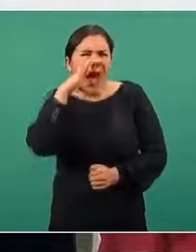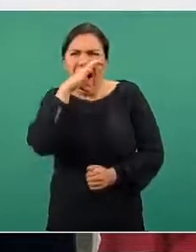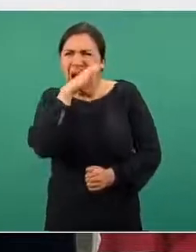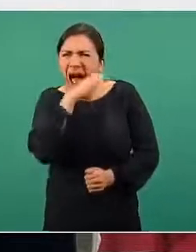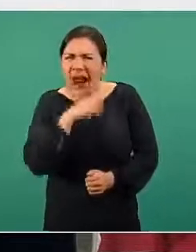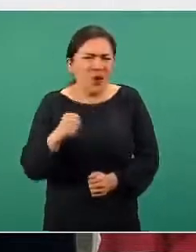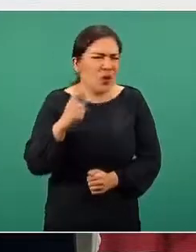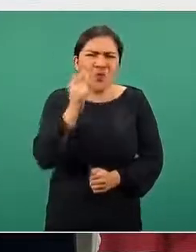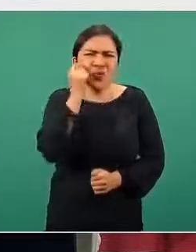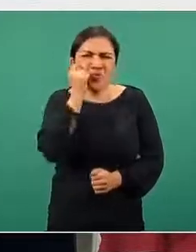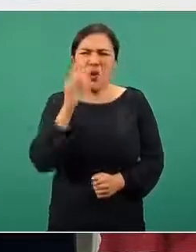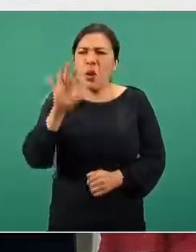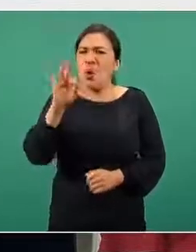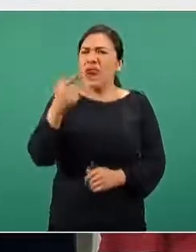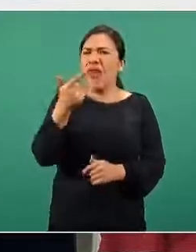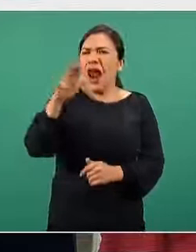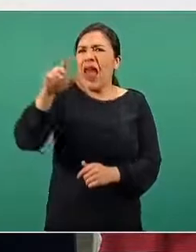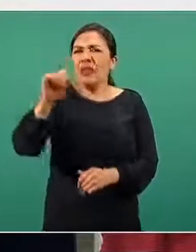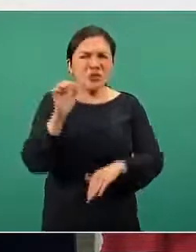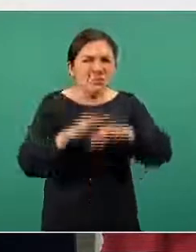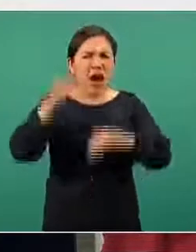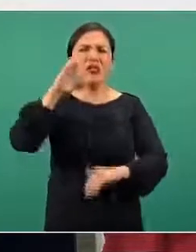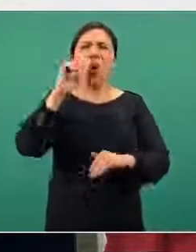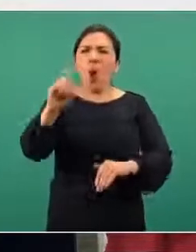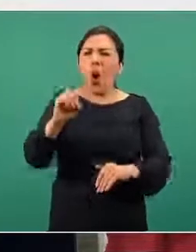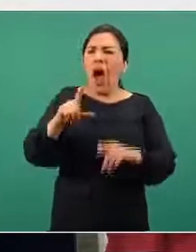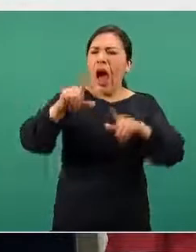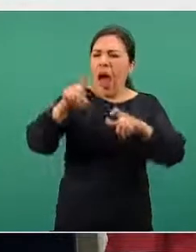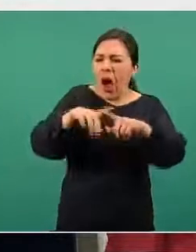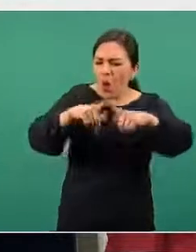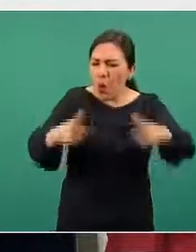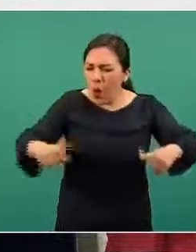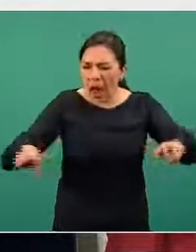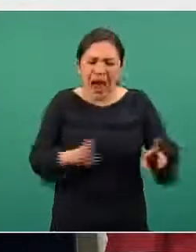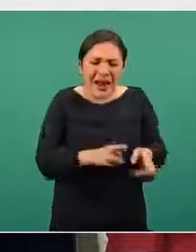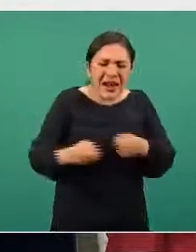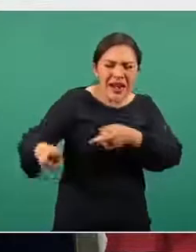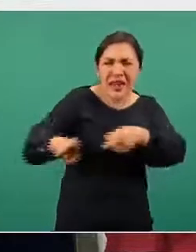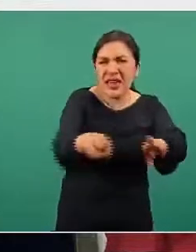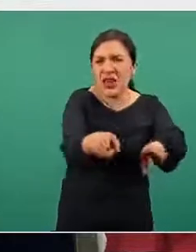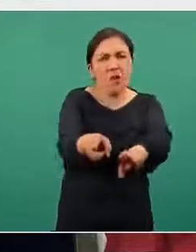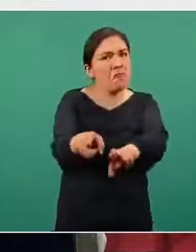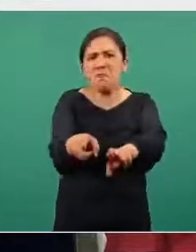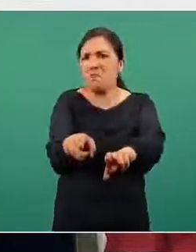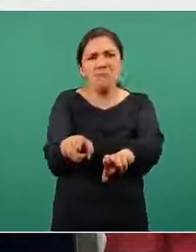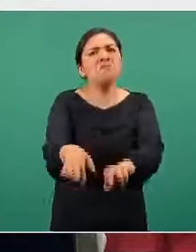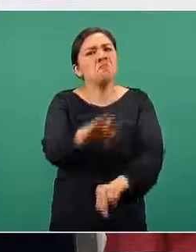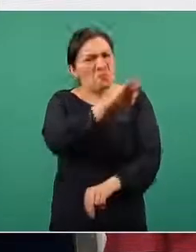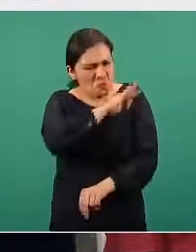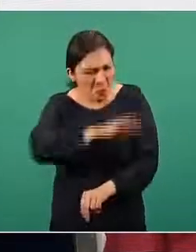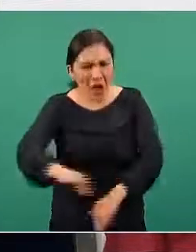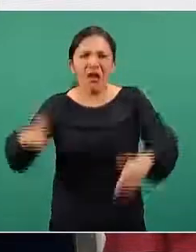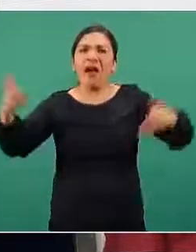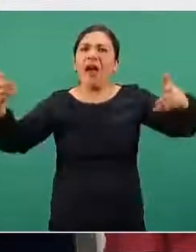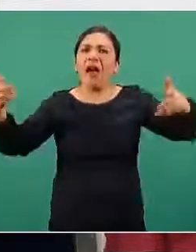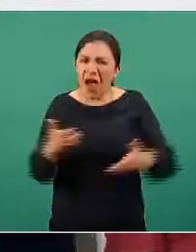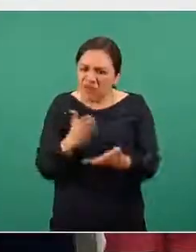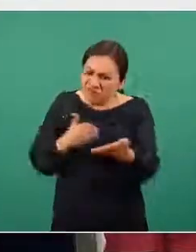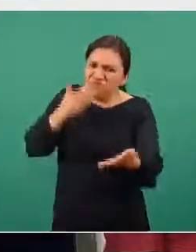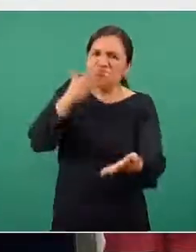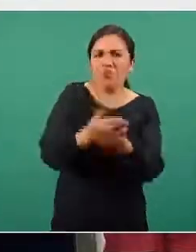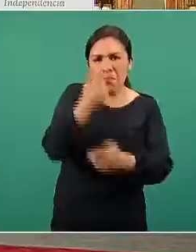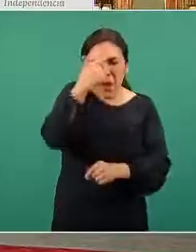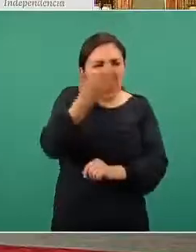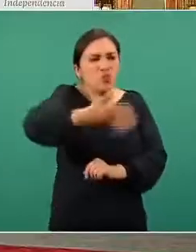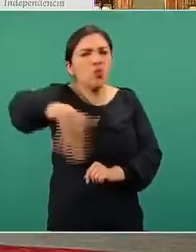del sur, más de 40 grados, ni los pantanos, ni los ríos nos impedían ir a buscar a